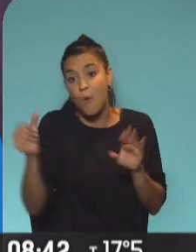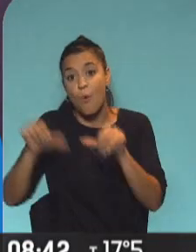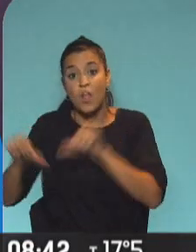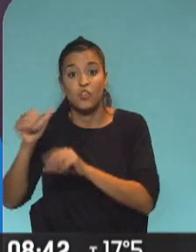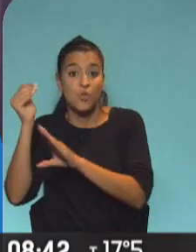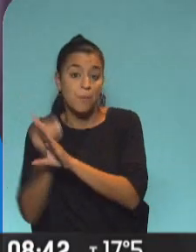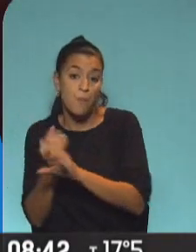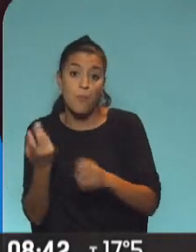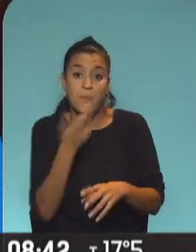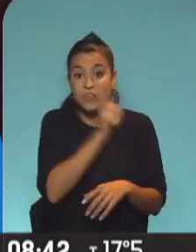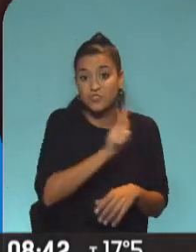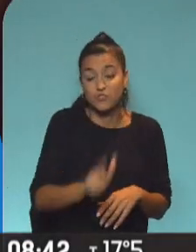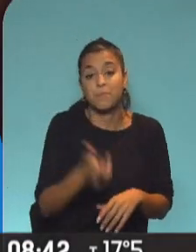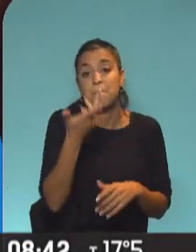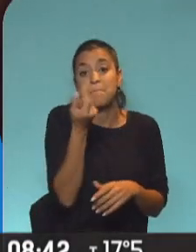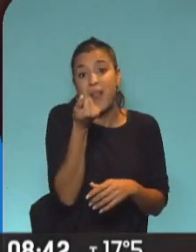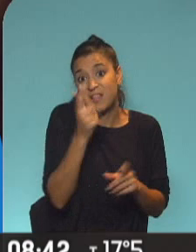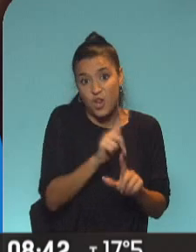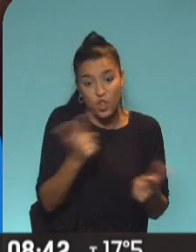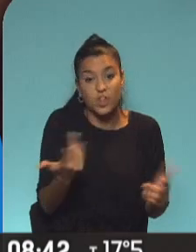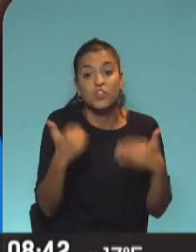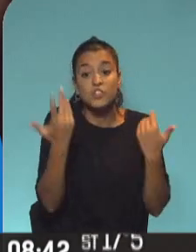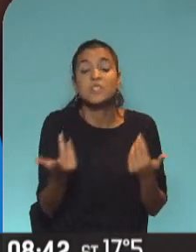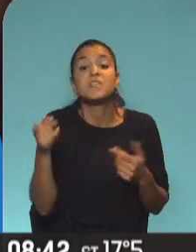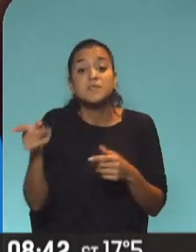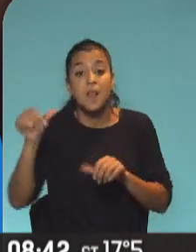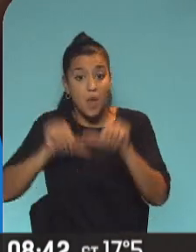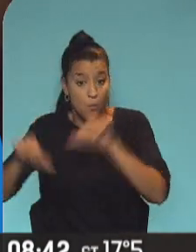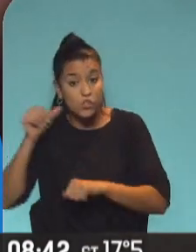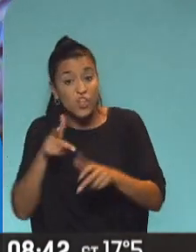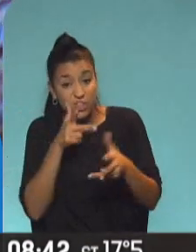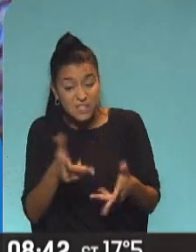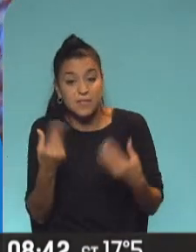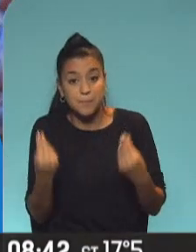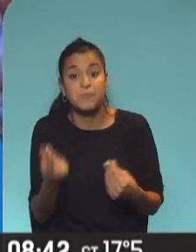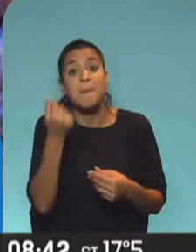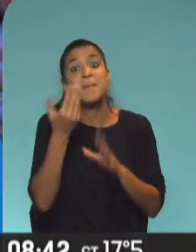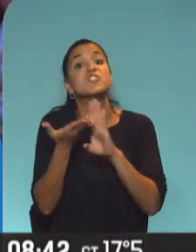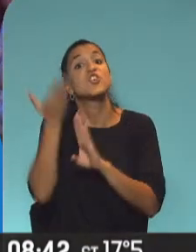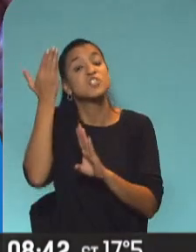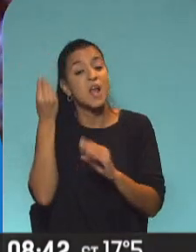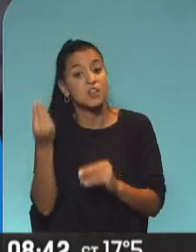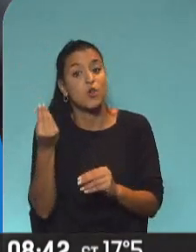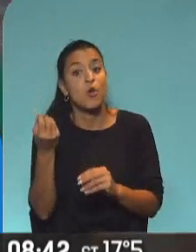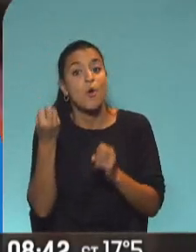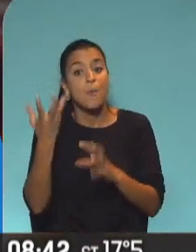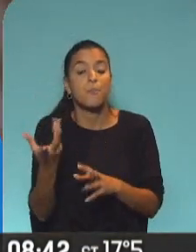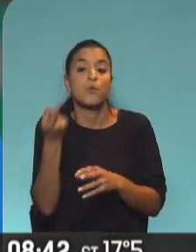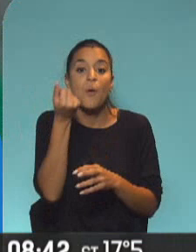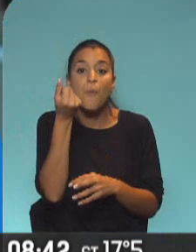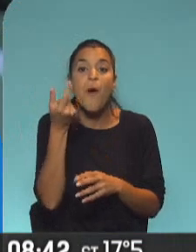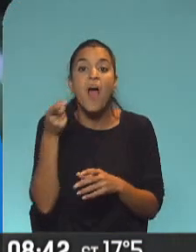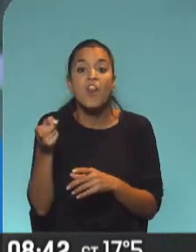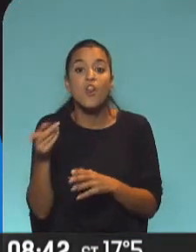menos plata para comprar. Sin embargo, ellos prefieren tener, dicho por ellos, ¿no es cierto?, precios altos, porque el valor de la compañía